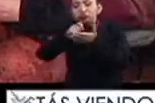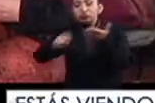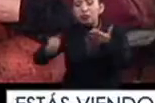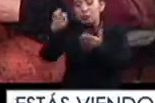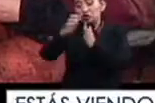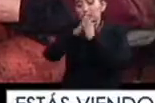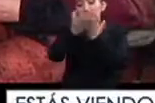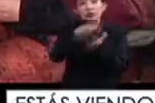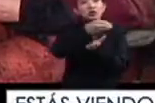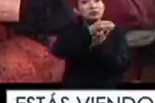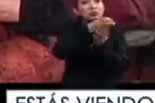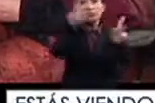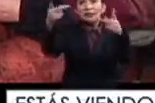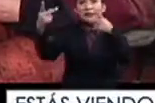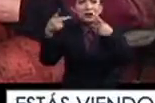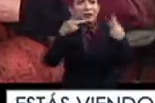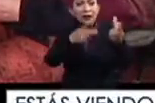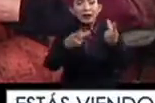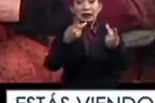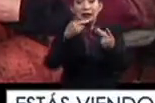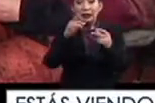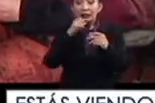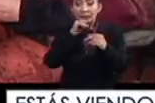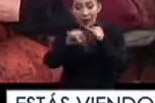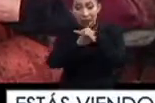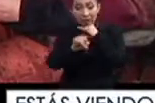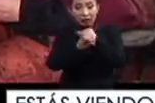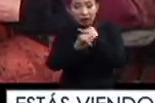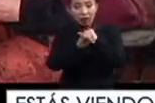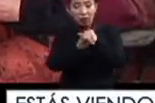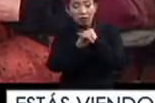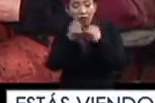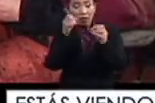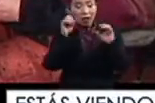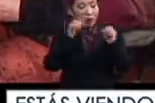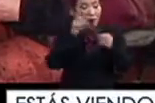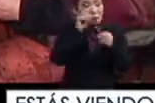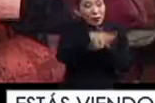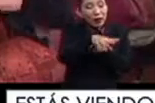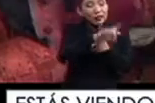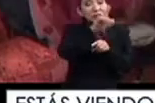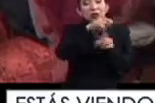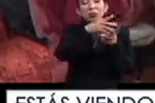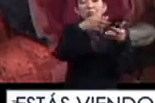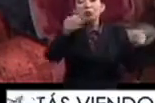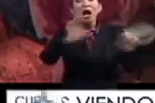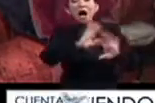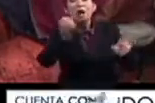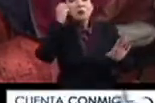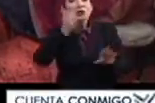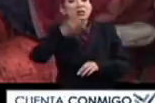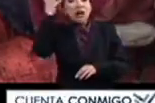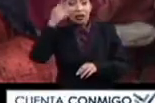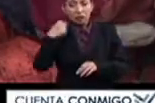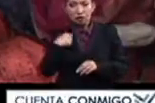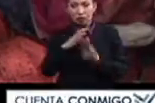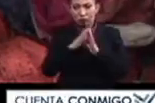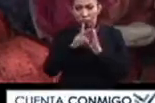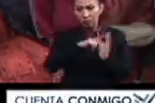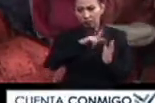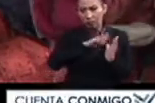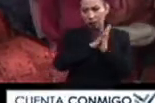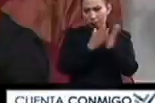por eso muchas de las cosas que están en las redes son efímeras, suben y se desvanecen. Bueno, mi libro yo traté de